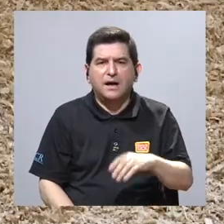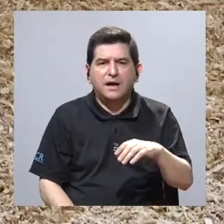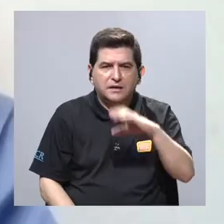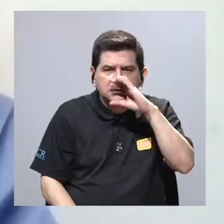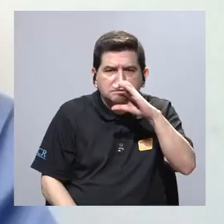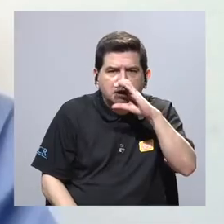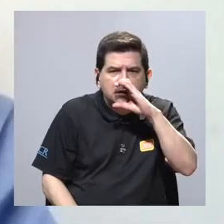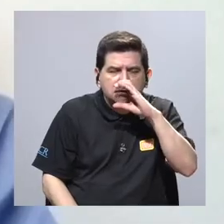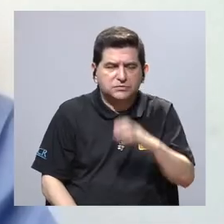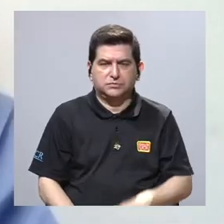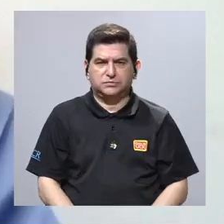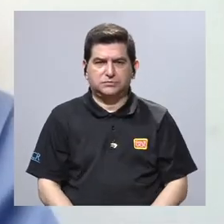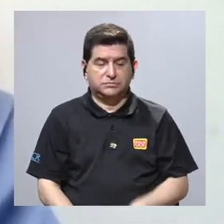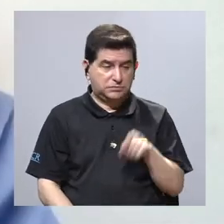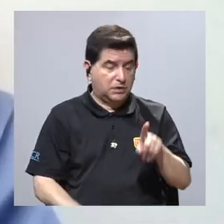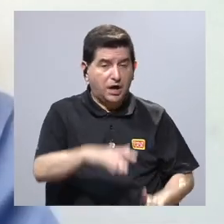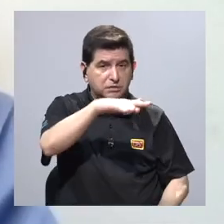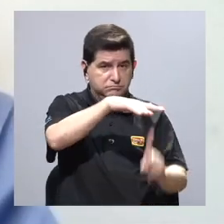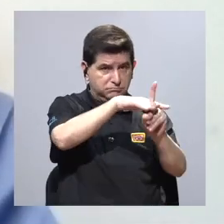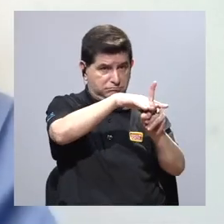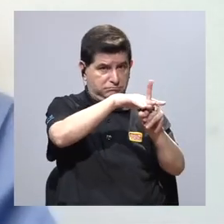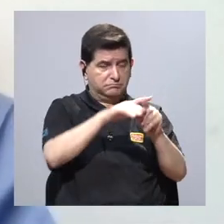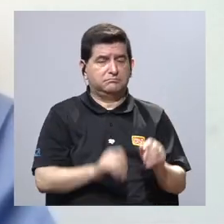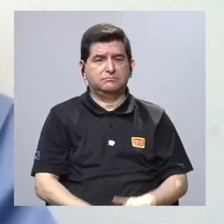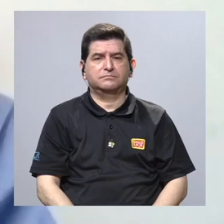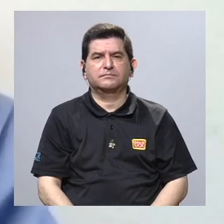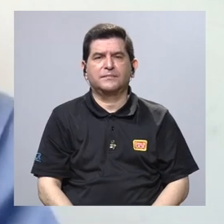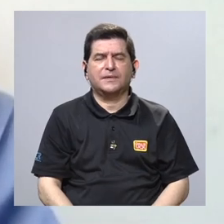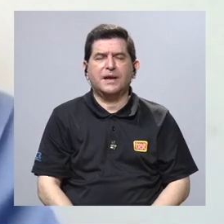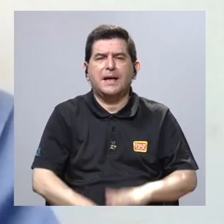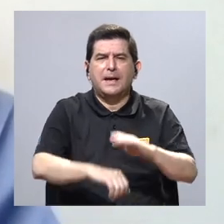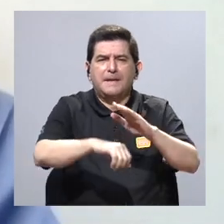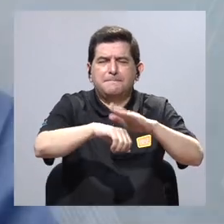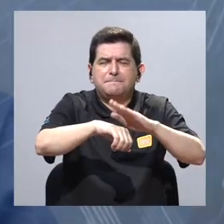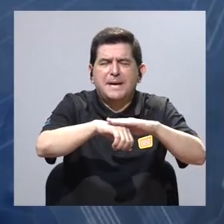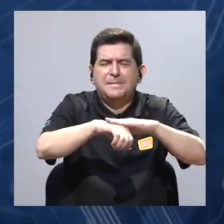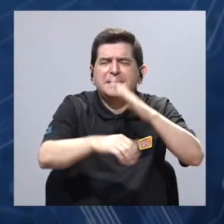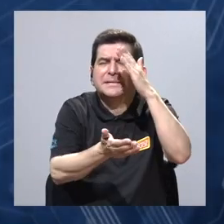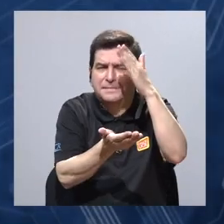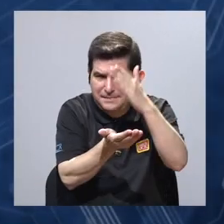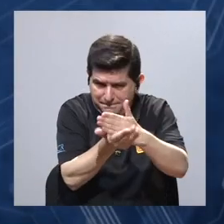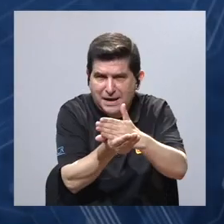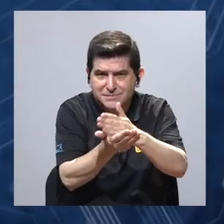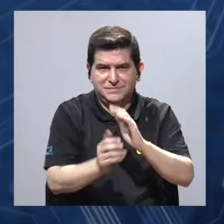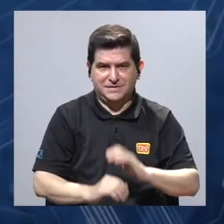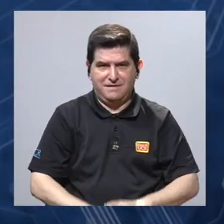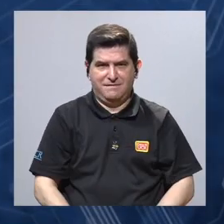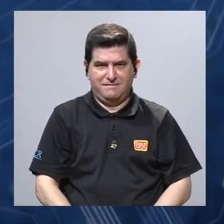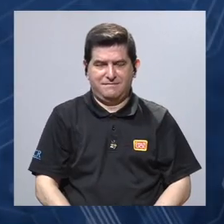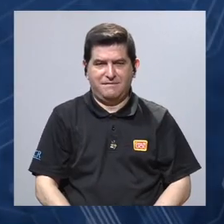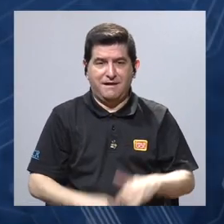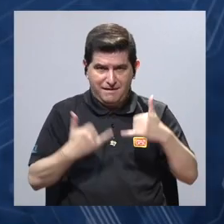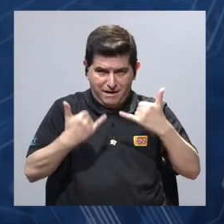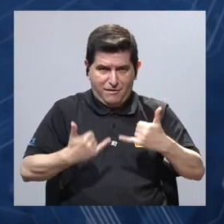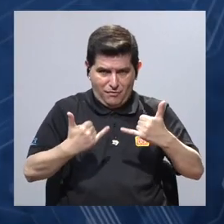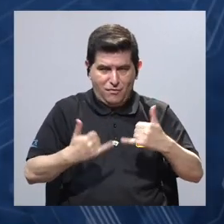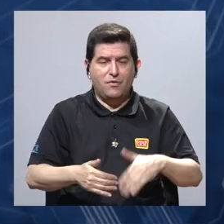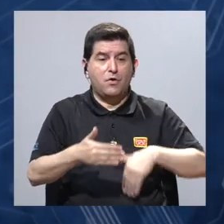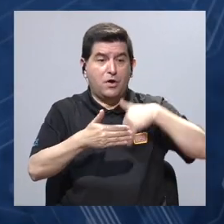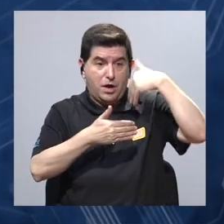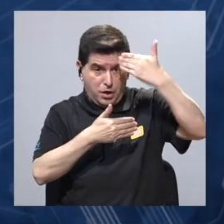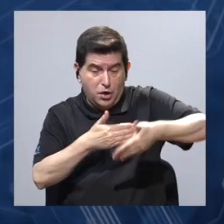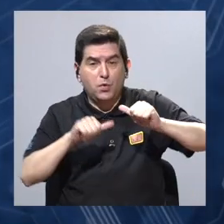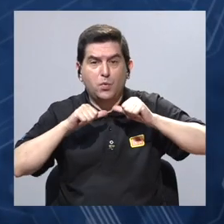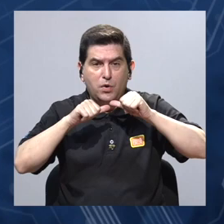los cerdos, por ejemplo. Están presentes en este grupo. Sí. Don Carlos, tengo que En hacer los una beta. pausa. Permítame hacerla en